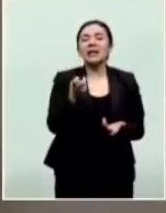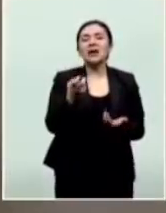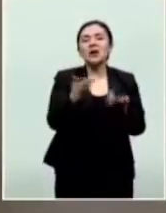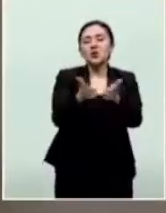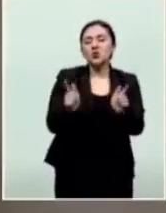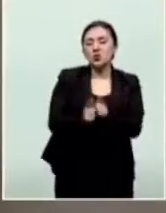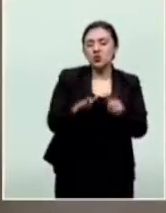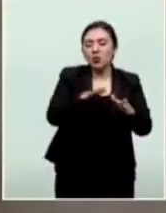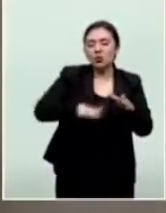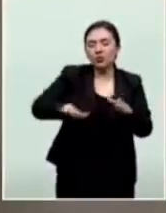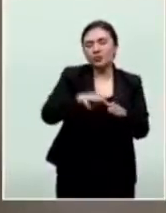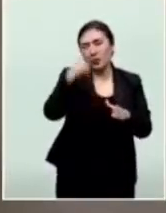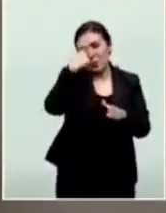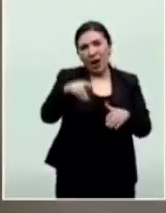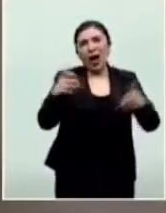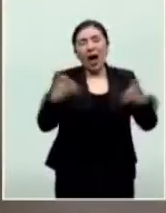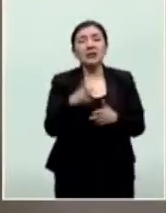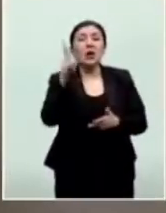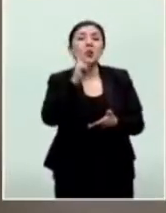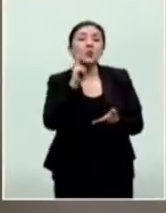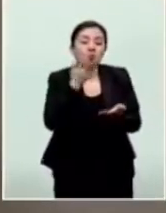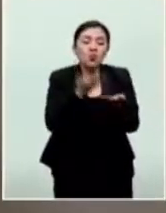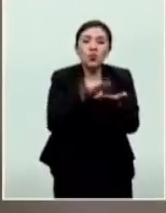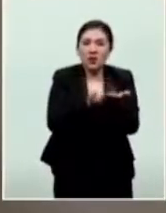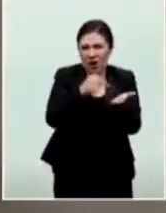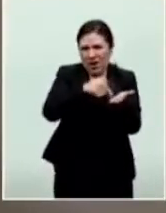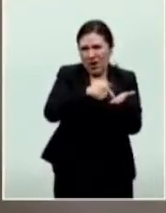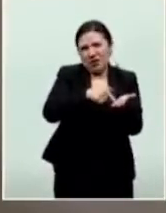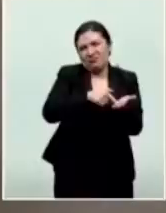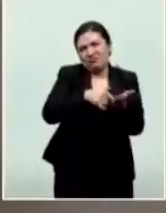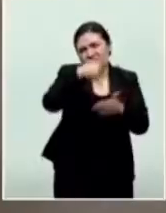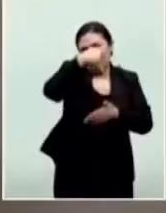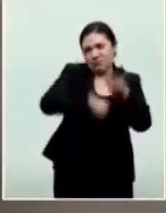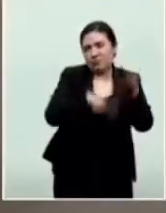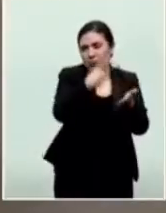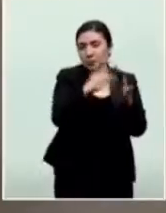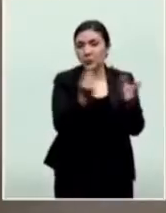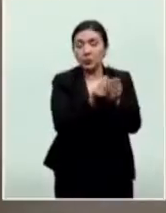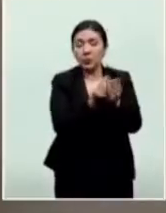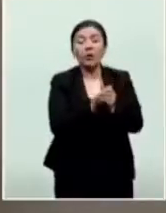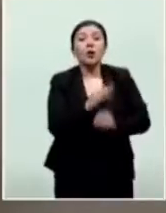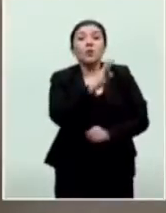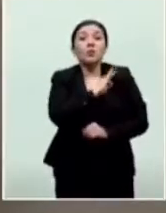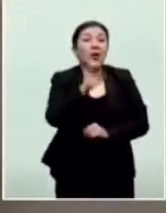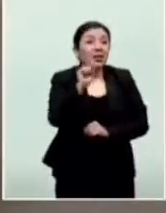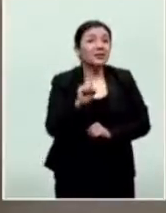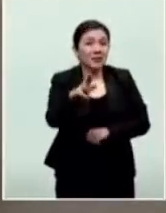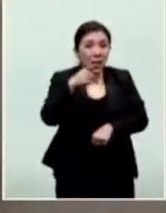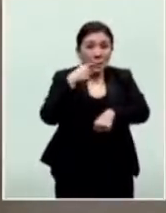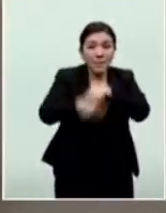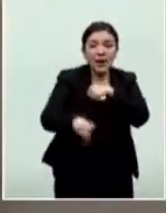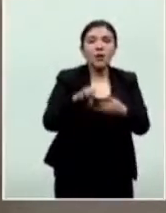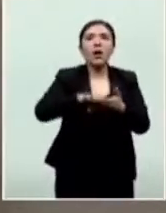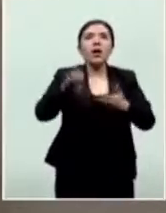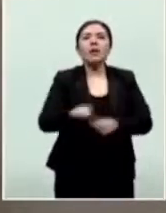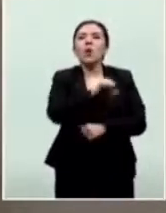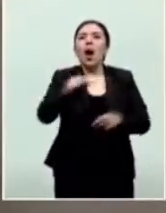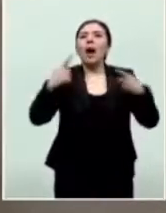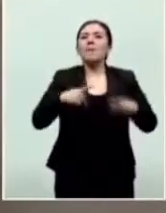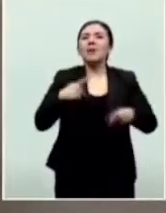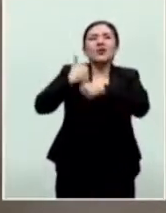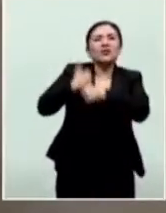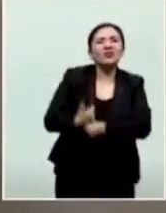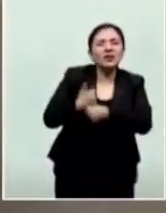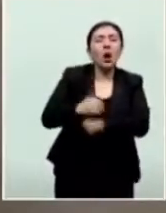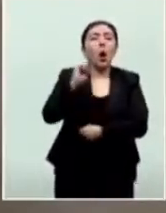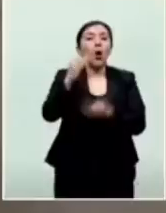sector de destrucción de pruebas en sentido amplio, la probable afectación o peligro, por ejemplo, a las víctimas o a